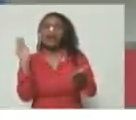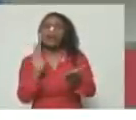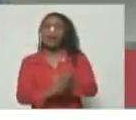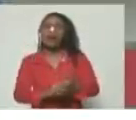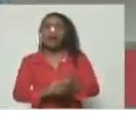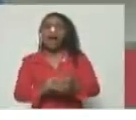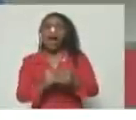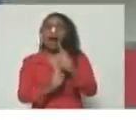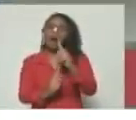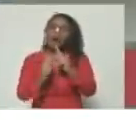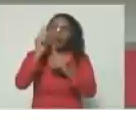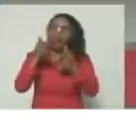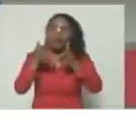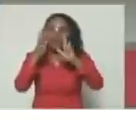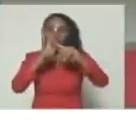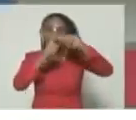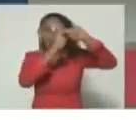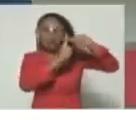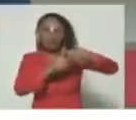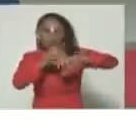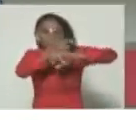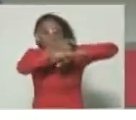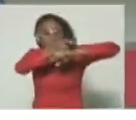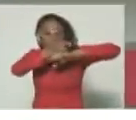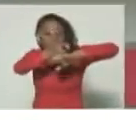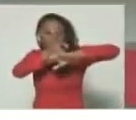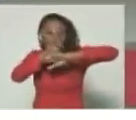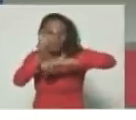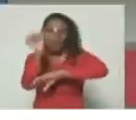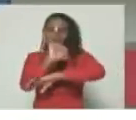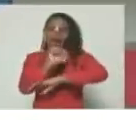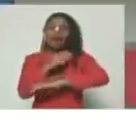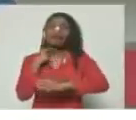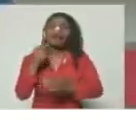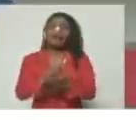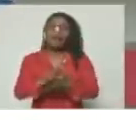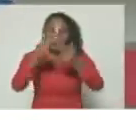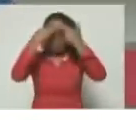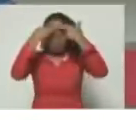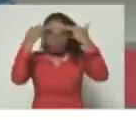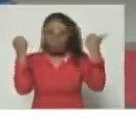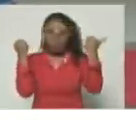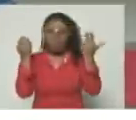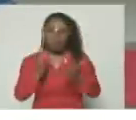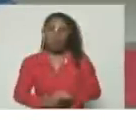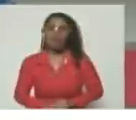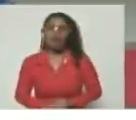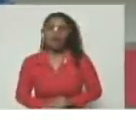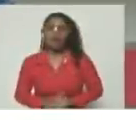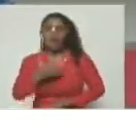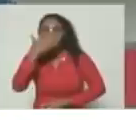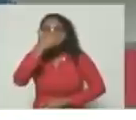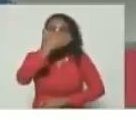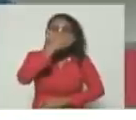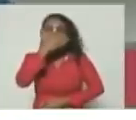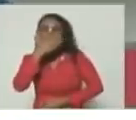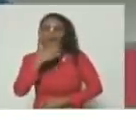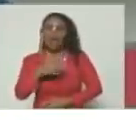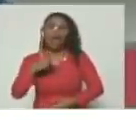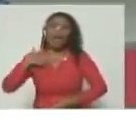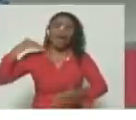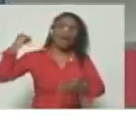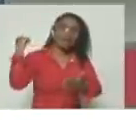para dispararle a transeúntes en sus carros y mata gente inocente? Terroristas,